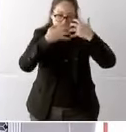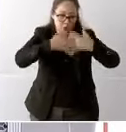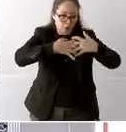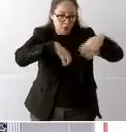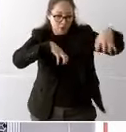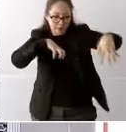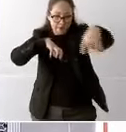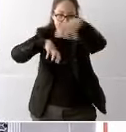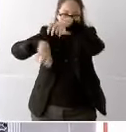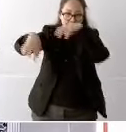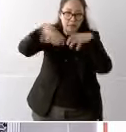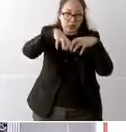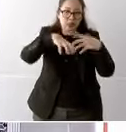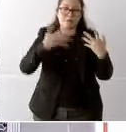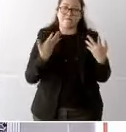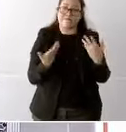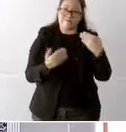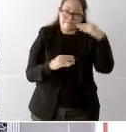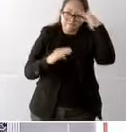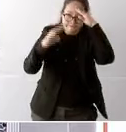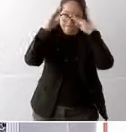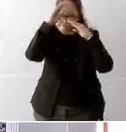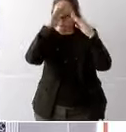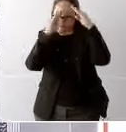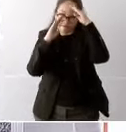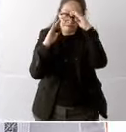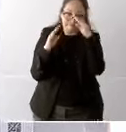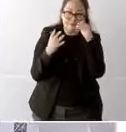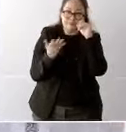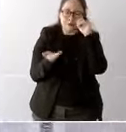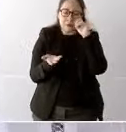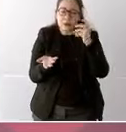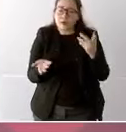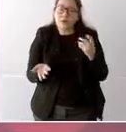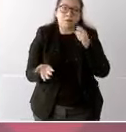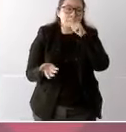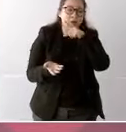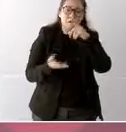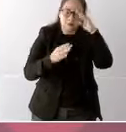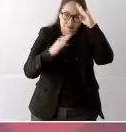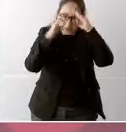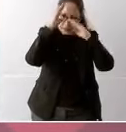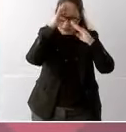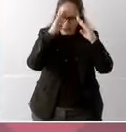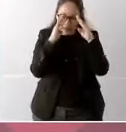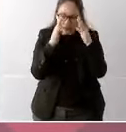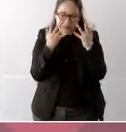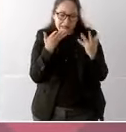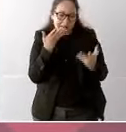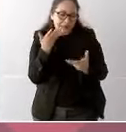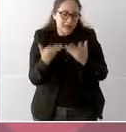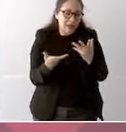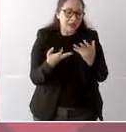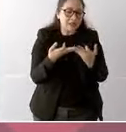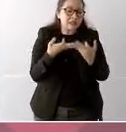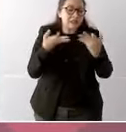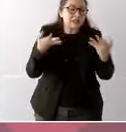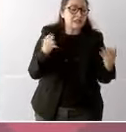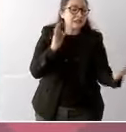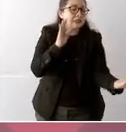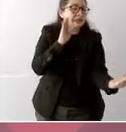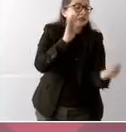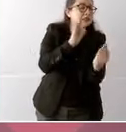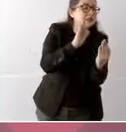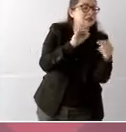industriales, sobre todo considerar los terrenos más cercanos